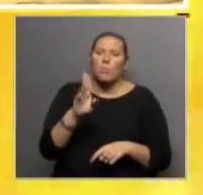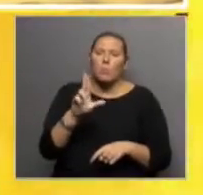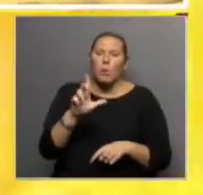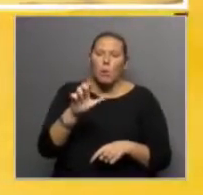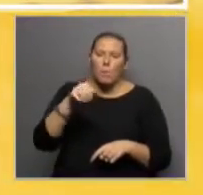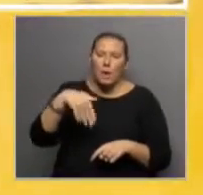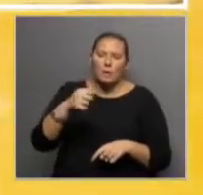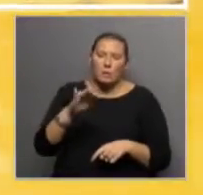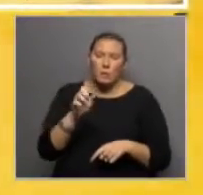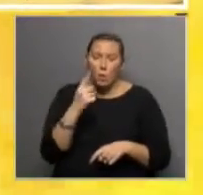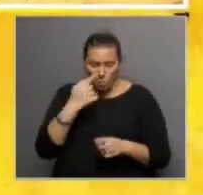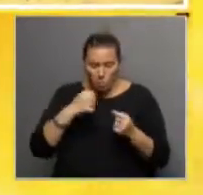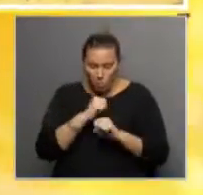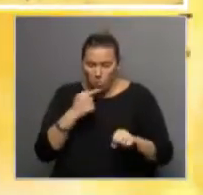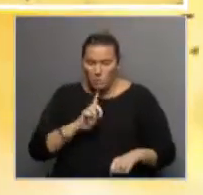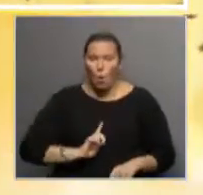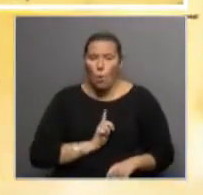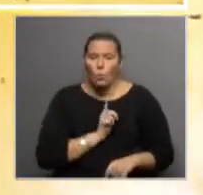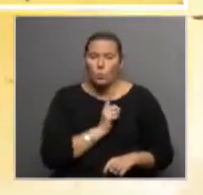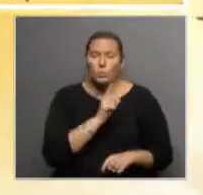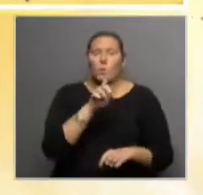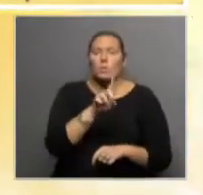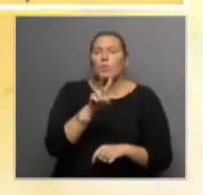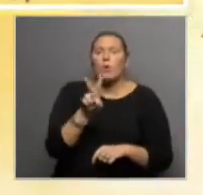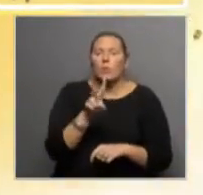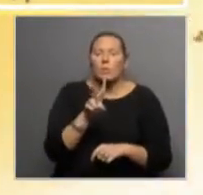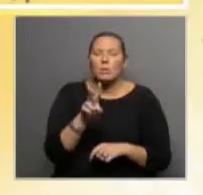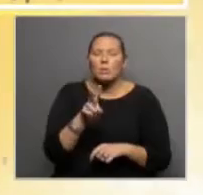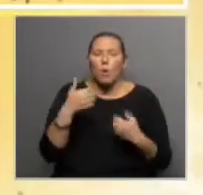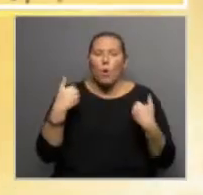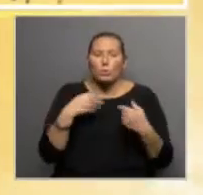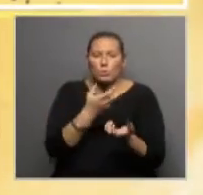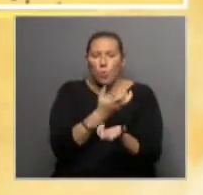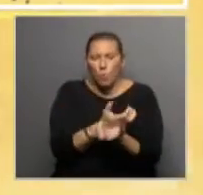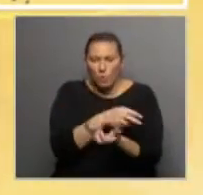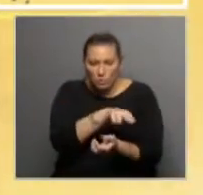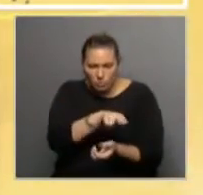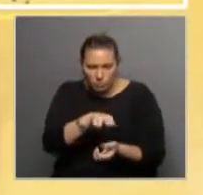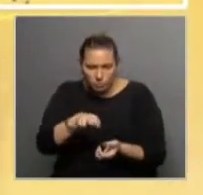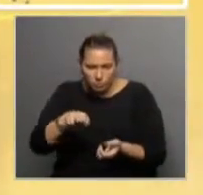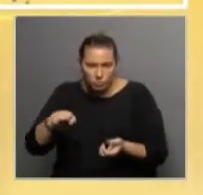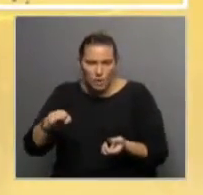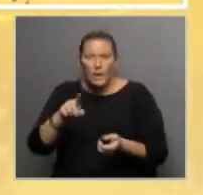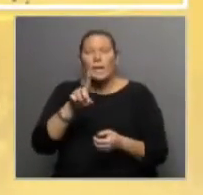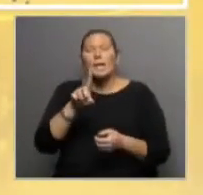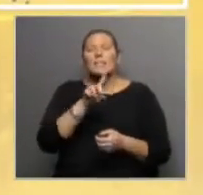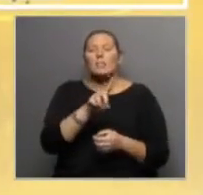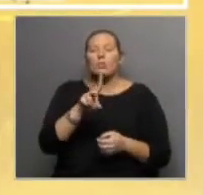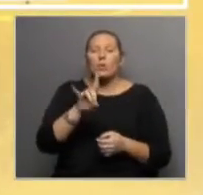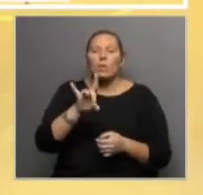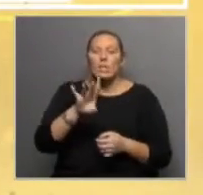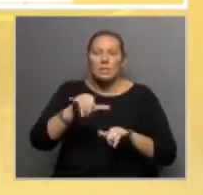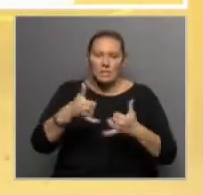con orgullo que de los 122 cuerpos recuperados del cementerio argentino de Darwin, 115 ya tienen